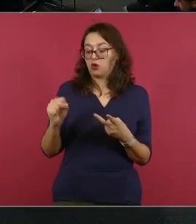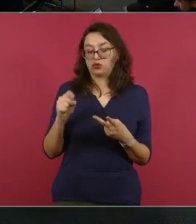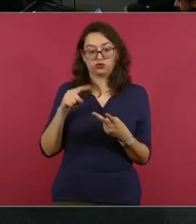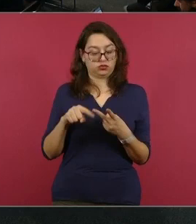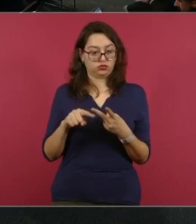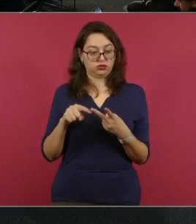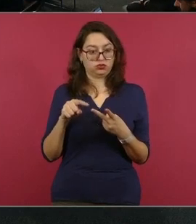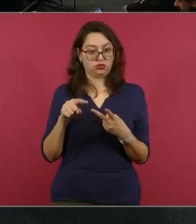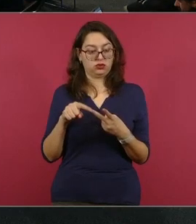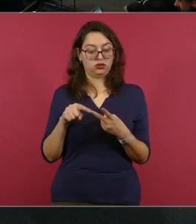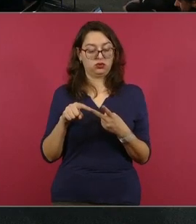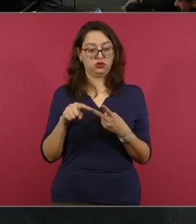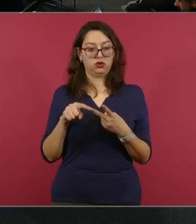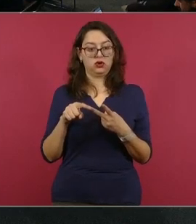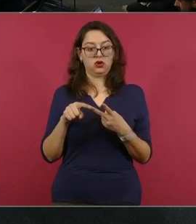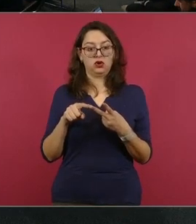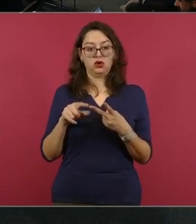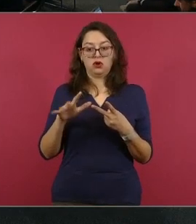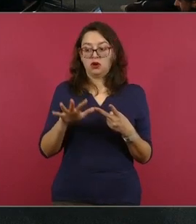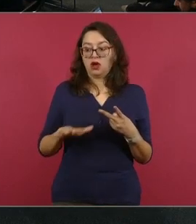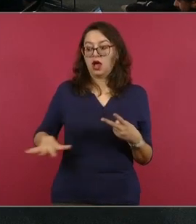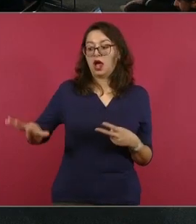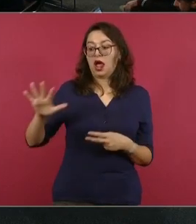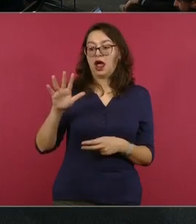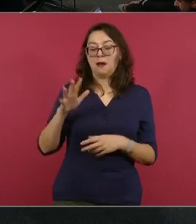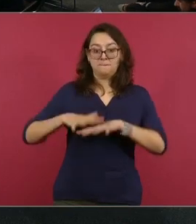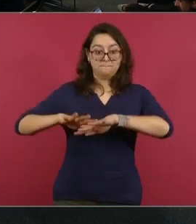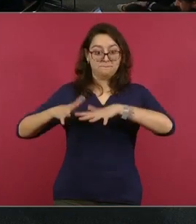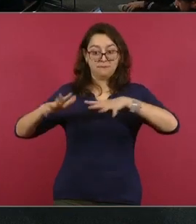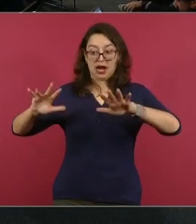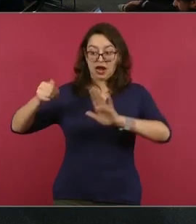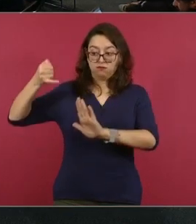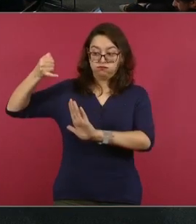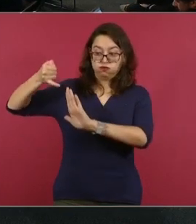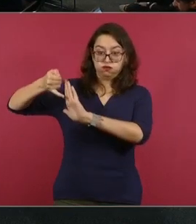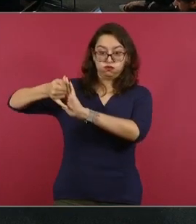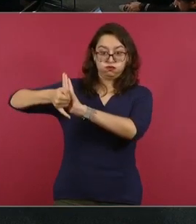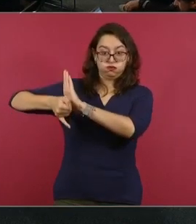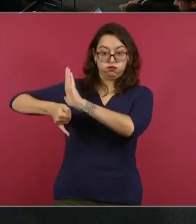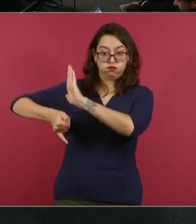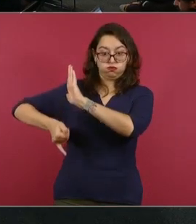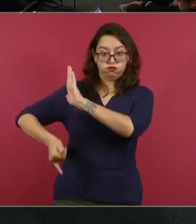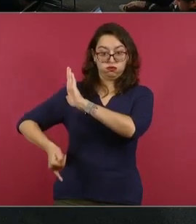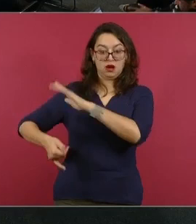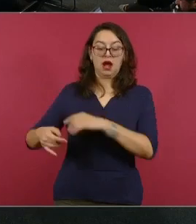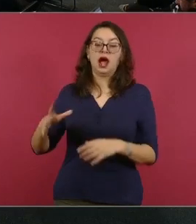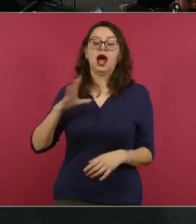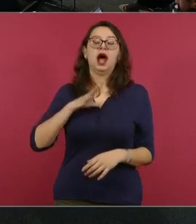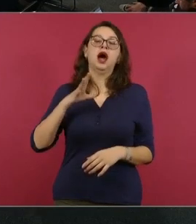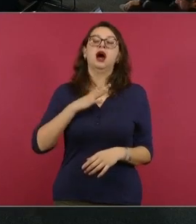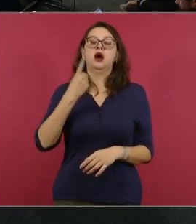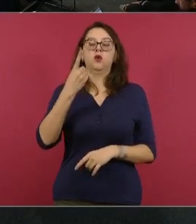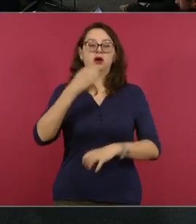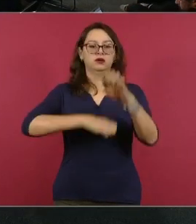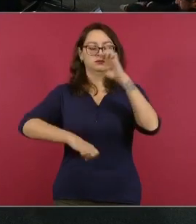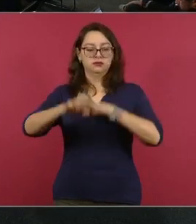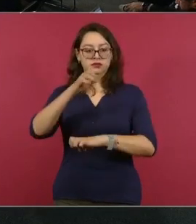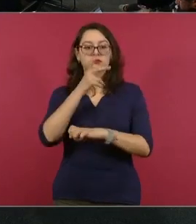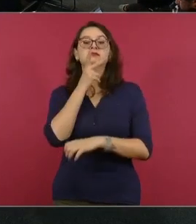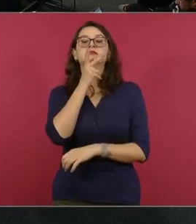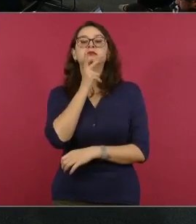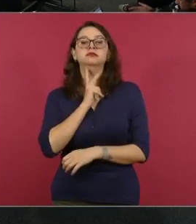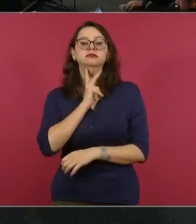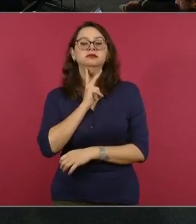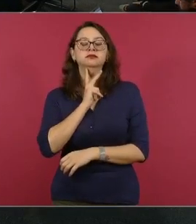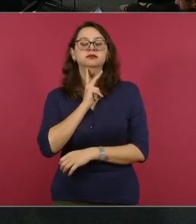en las aguas profundas está esa empresa, Utsai. Sí, petrolera,